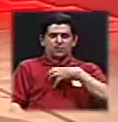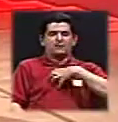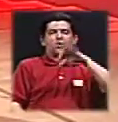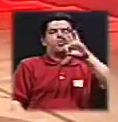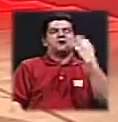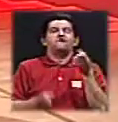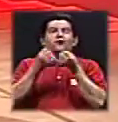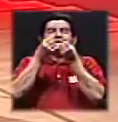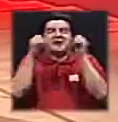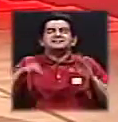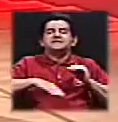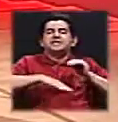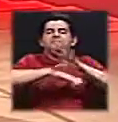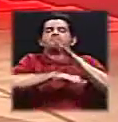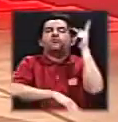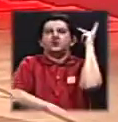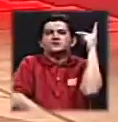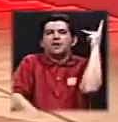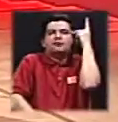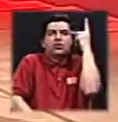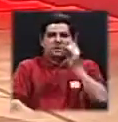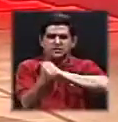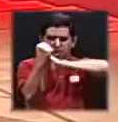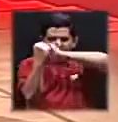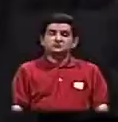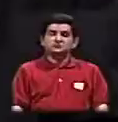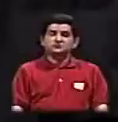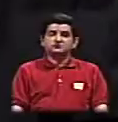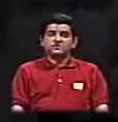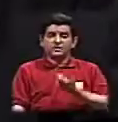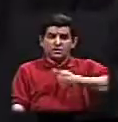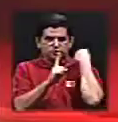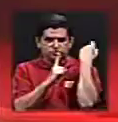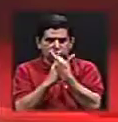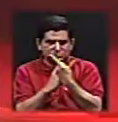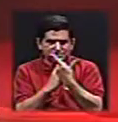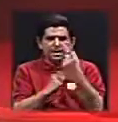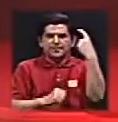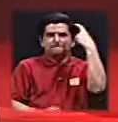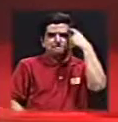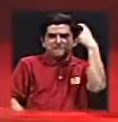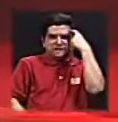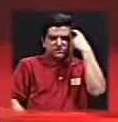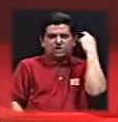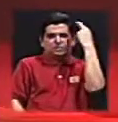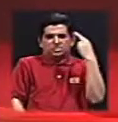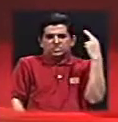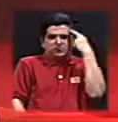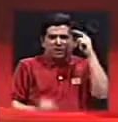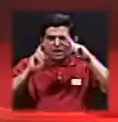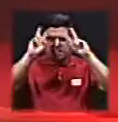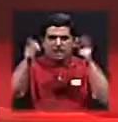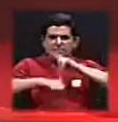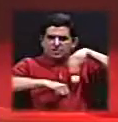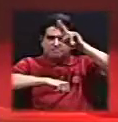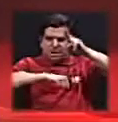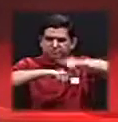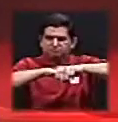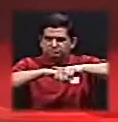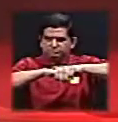propia, sin injerencia de políticas o de poderes en la sociedad, para pensar y reflexionar sobre los temas nacionales.